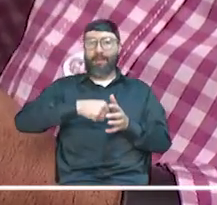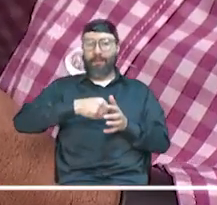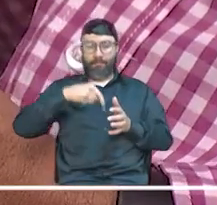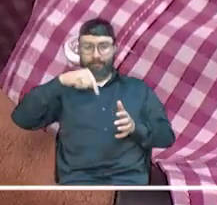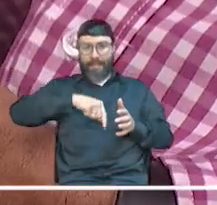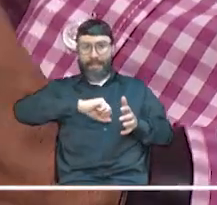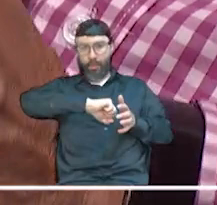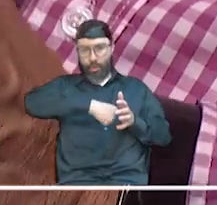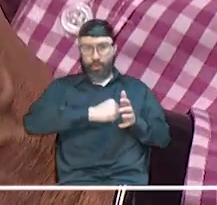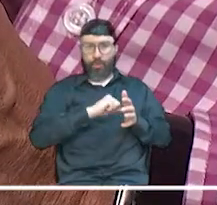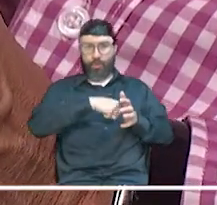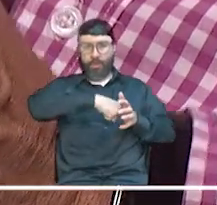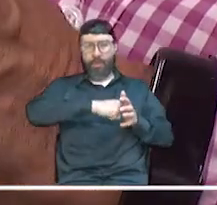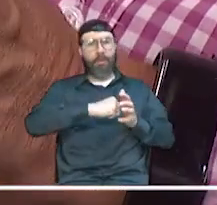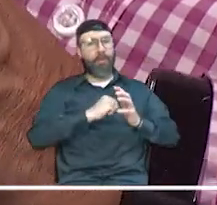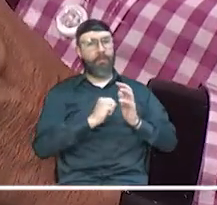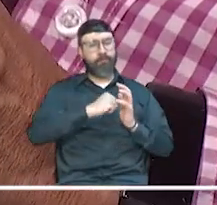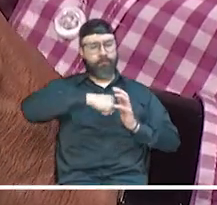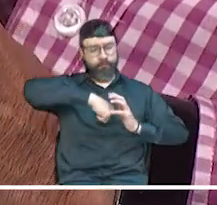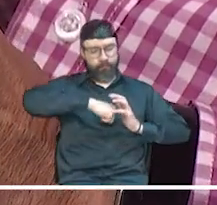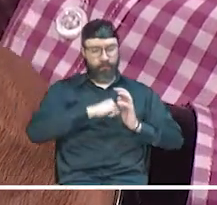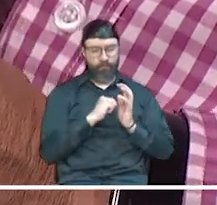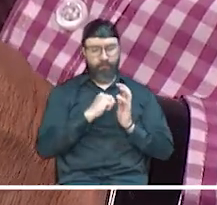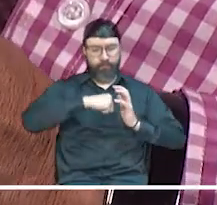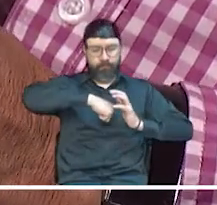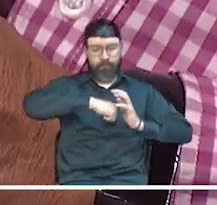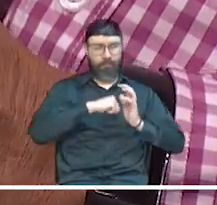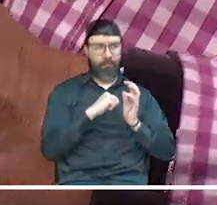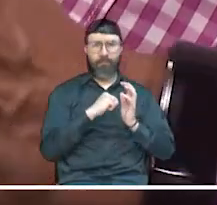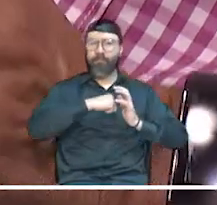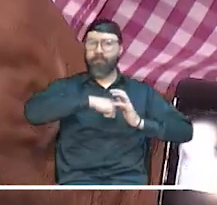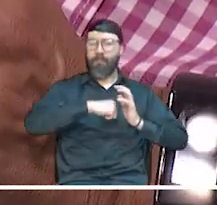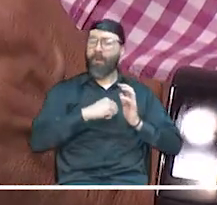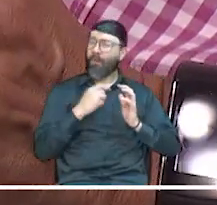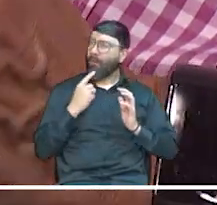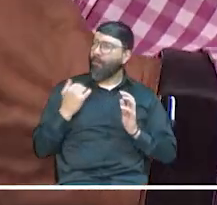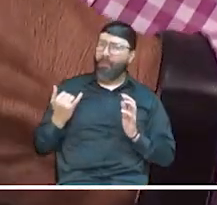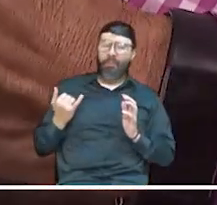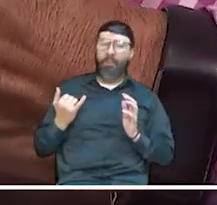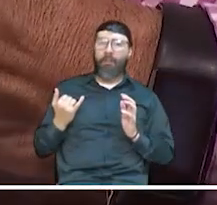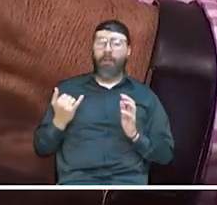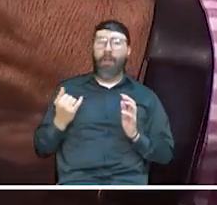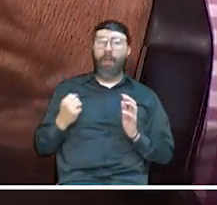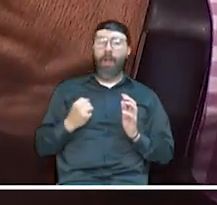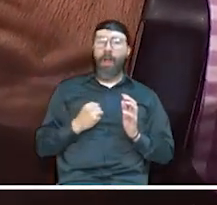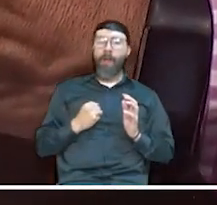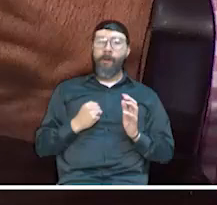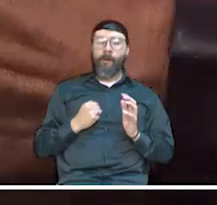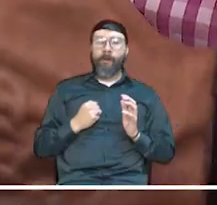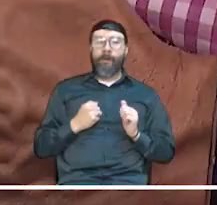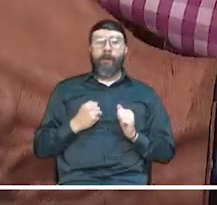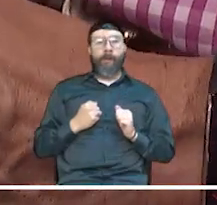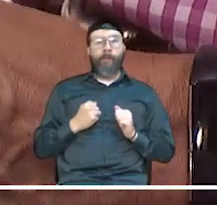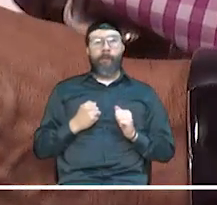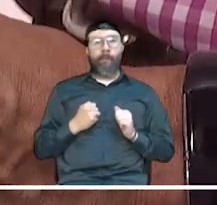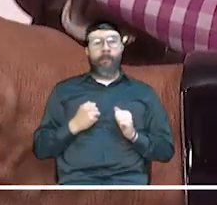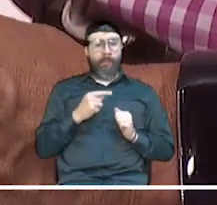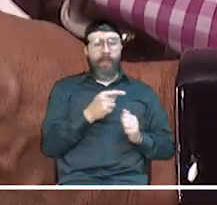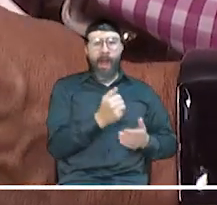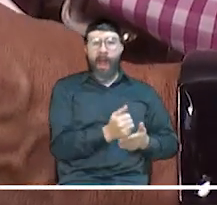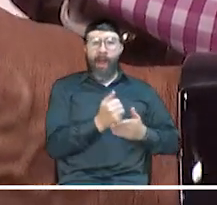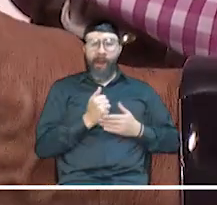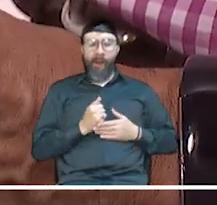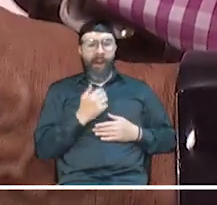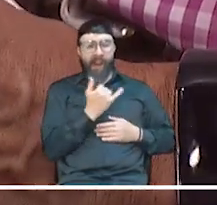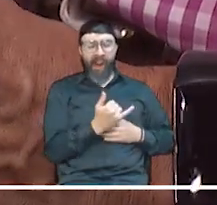el punto de vista biomecánico es una estructura que incrementa las fuerzas